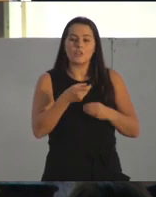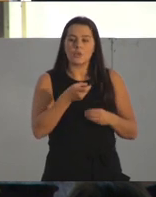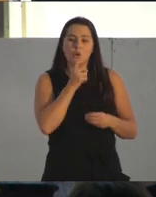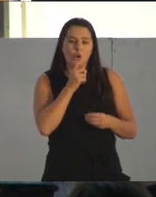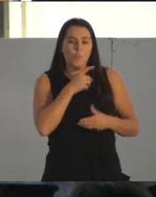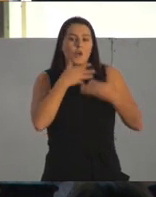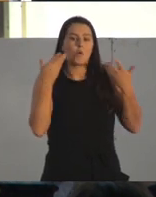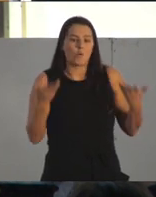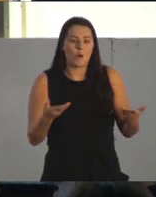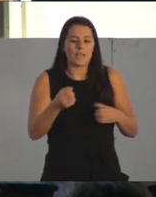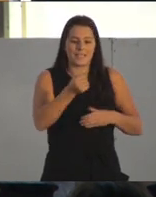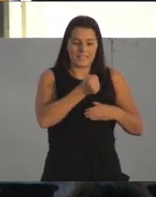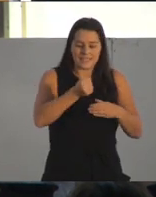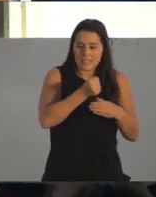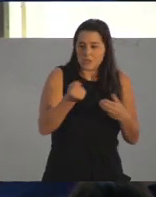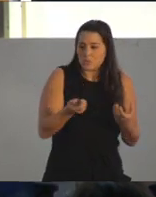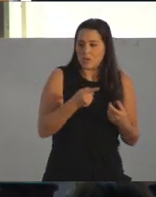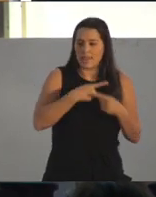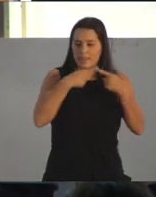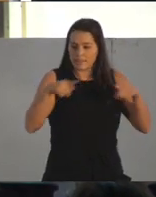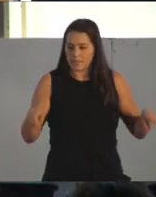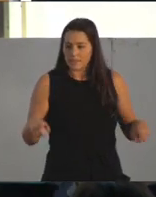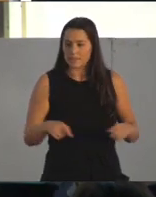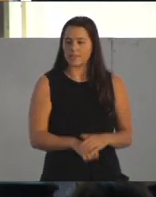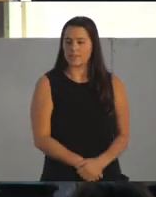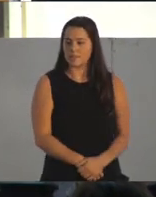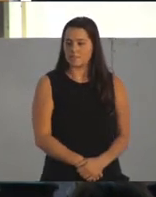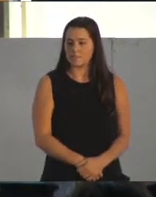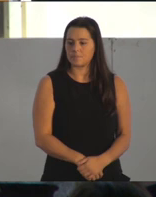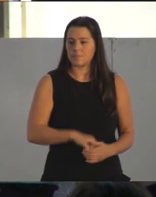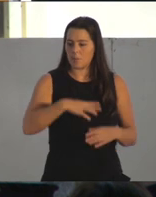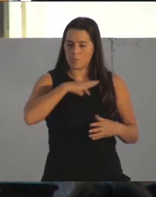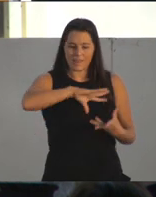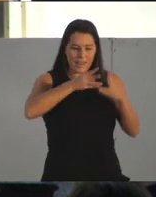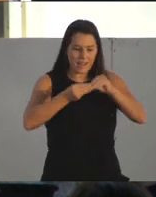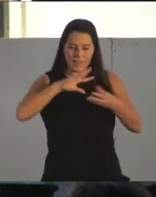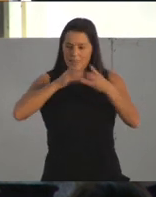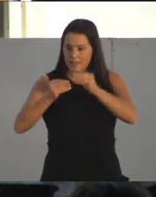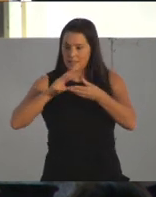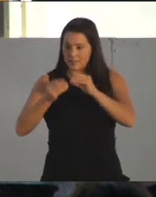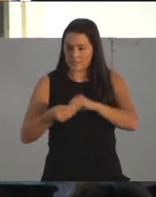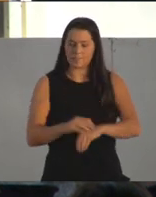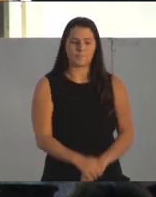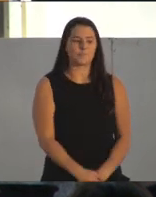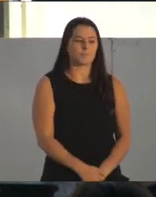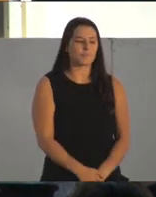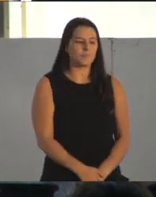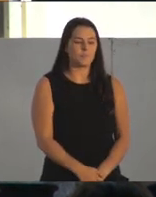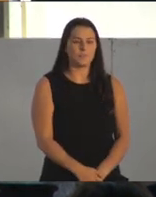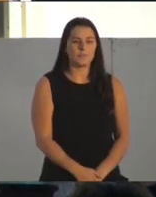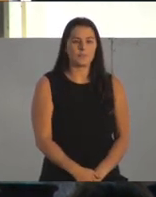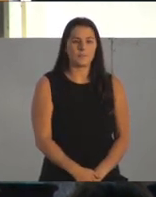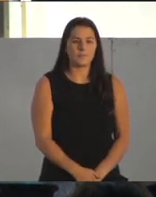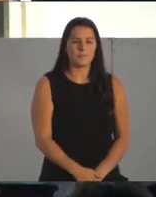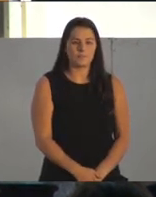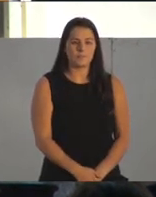y las texturas, que es de lo que vamos a hablar ahora, y hemos determinado también en la guía de alimentación dos ámbitos de trabajo